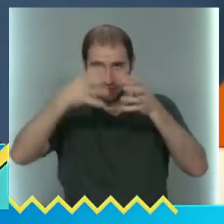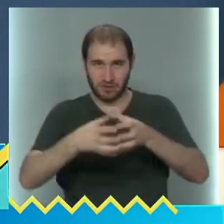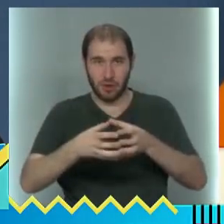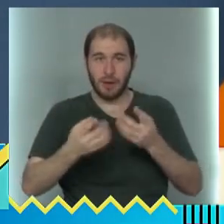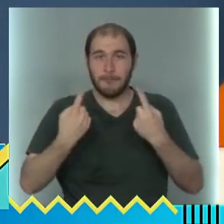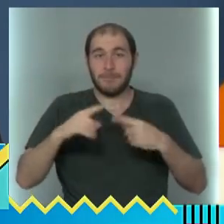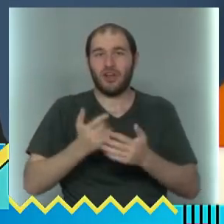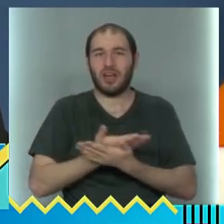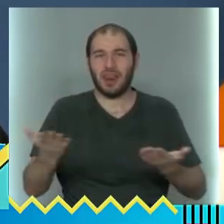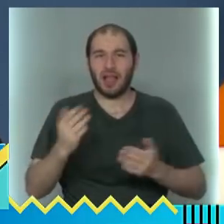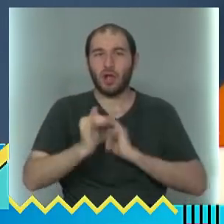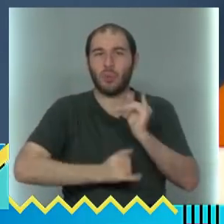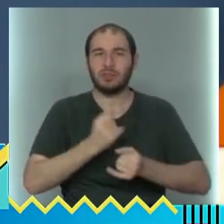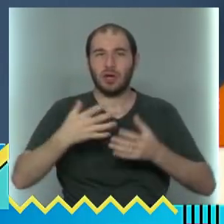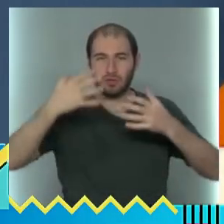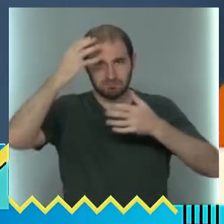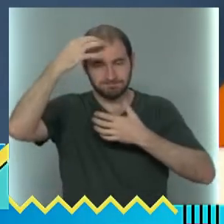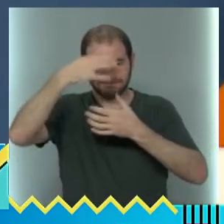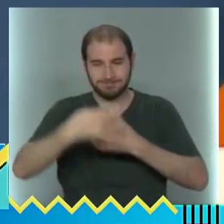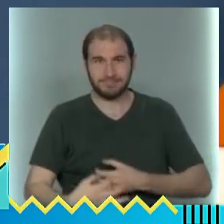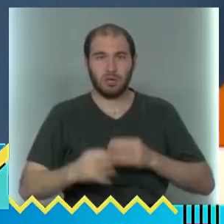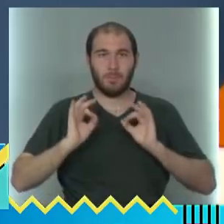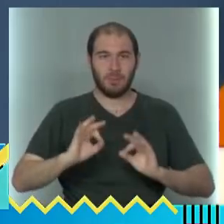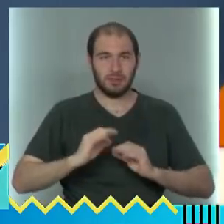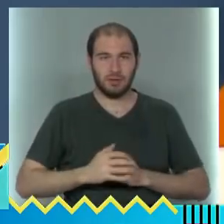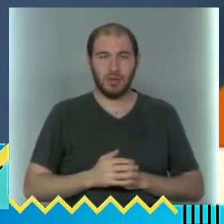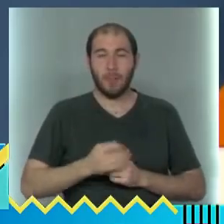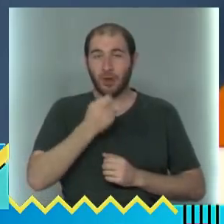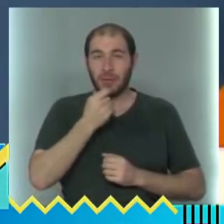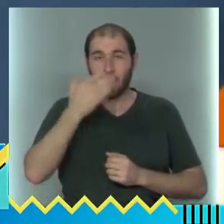principalmente, pero en general se habla de todo el sistema nervioso. Sí. En el